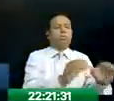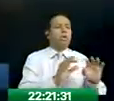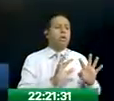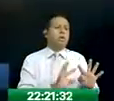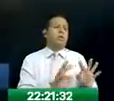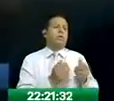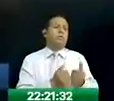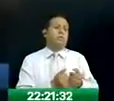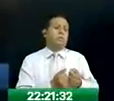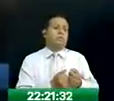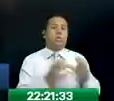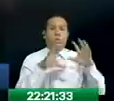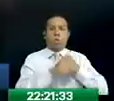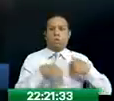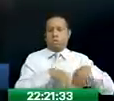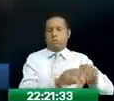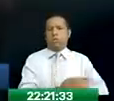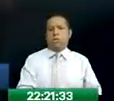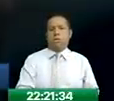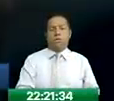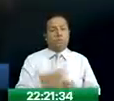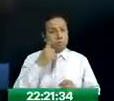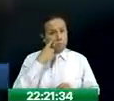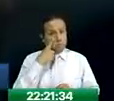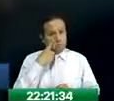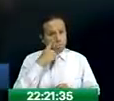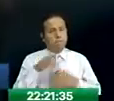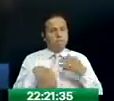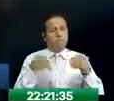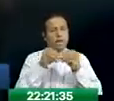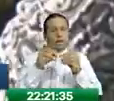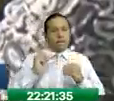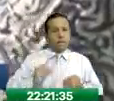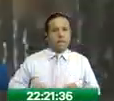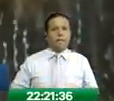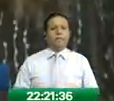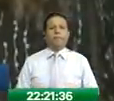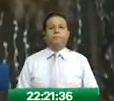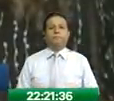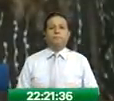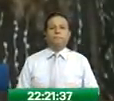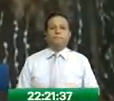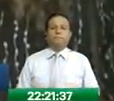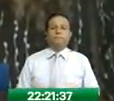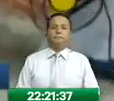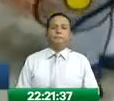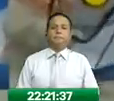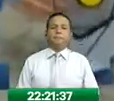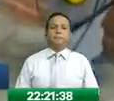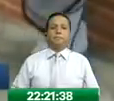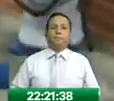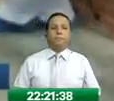con 21 minutos. Vamos a un corte comercial y los detalles de esta noticia al regresar de la pausa. Ya volvemos.